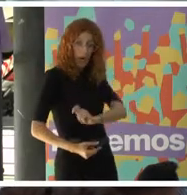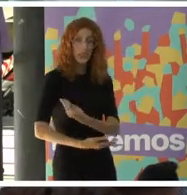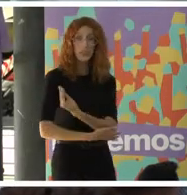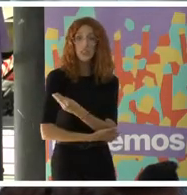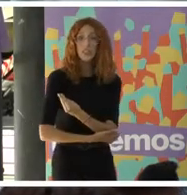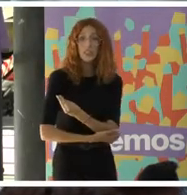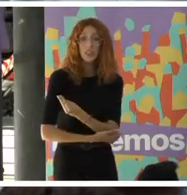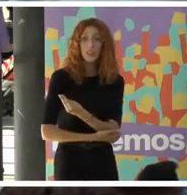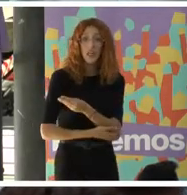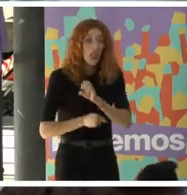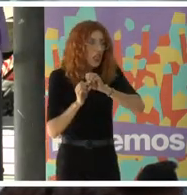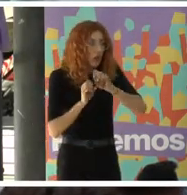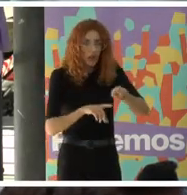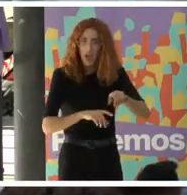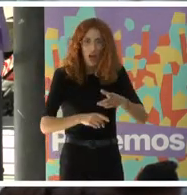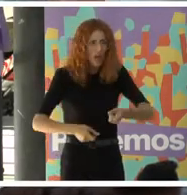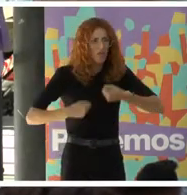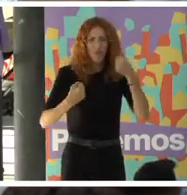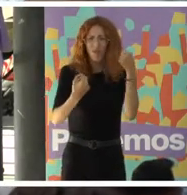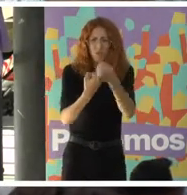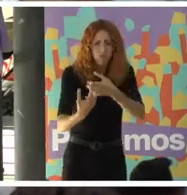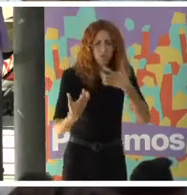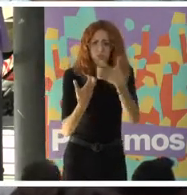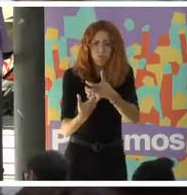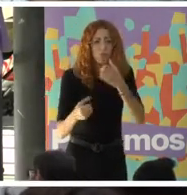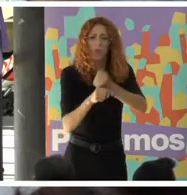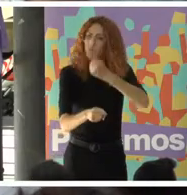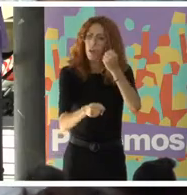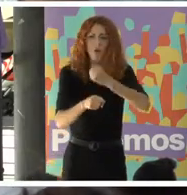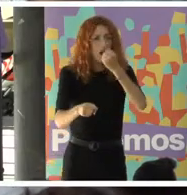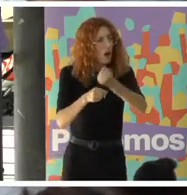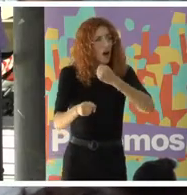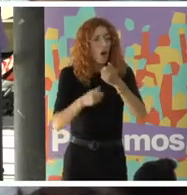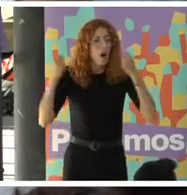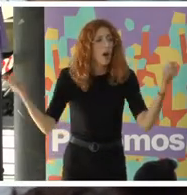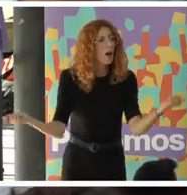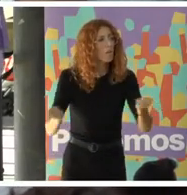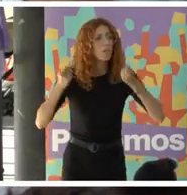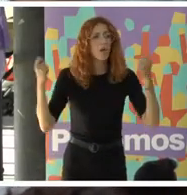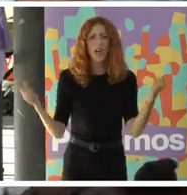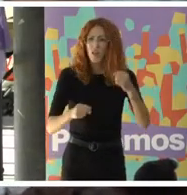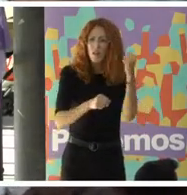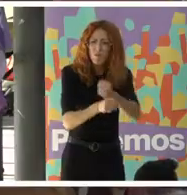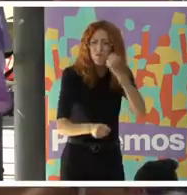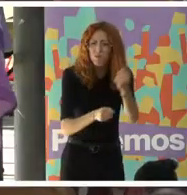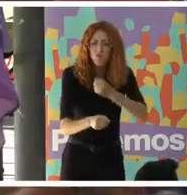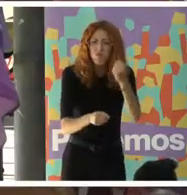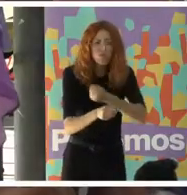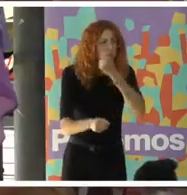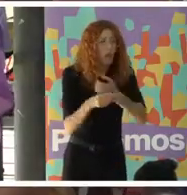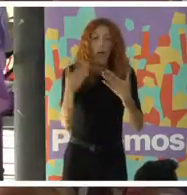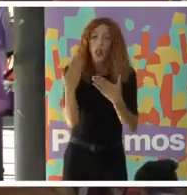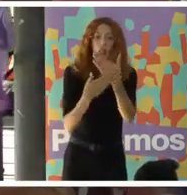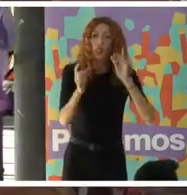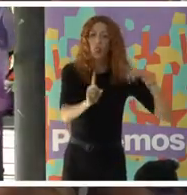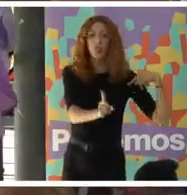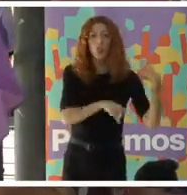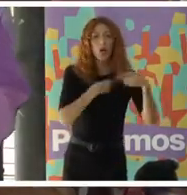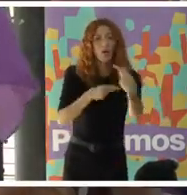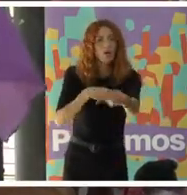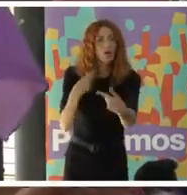que se ha dejado la piel en esta campaña, compañeros y compañeras, que no ha dejado de trabajar un solo día en esta